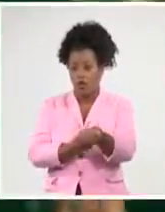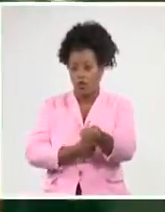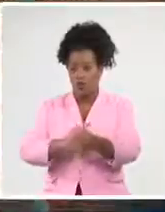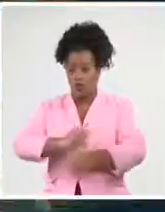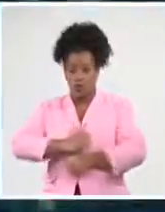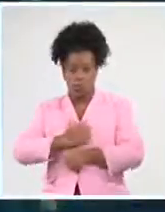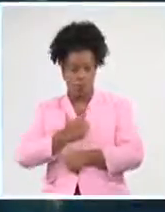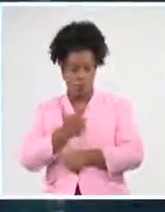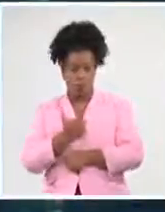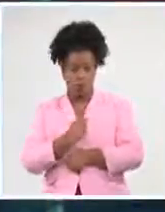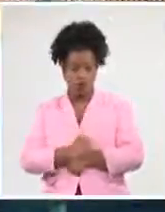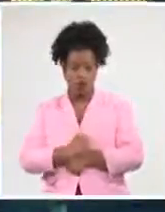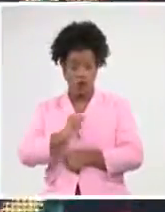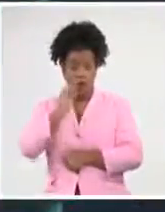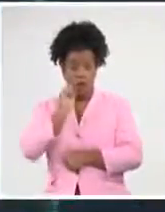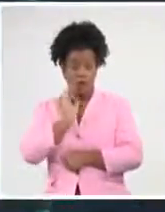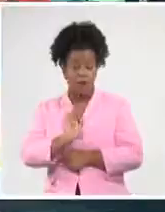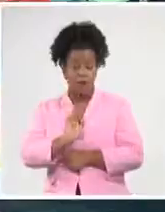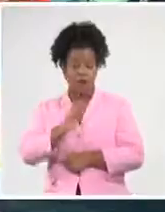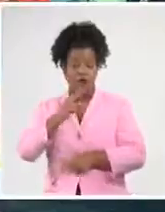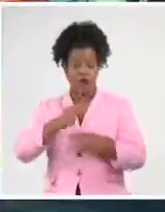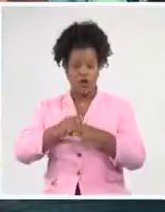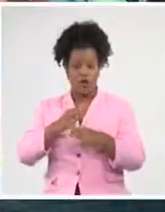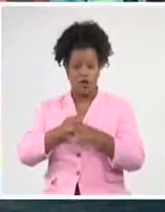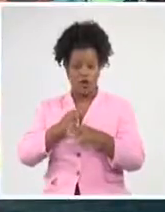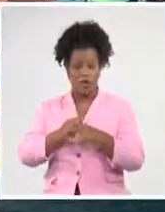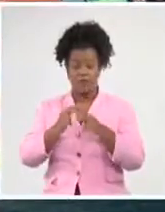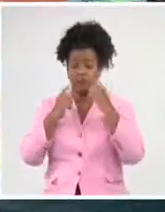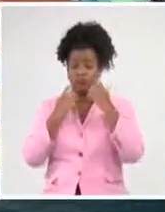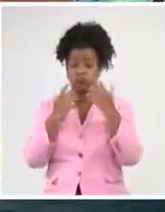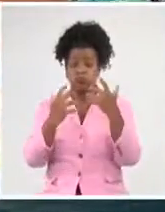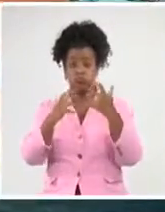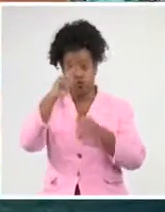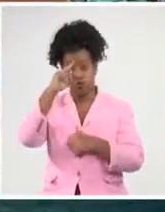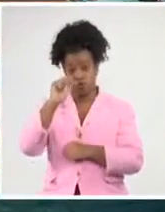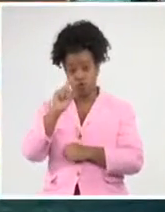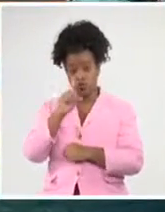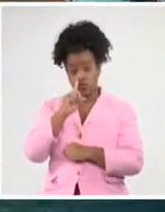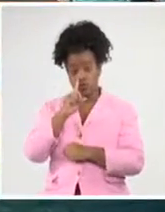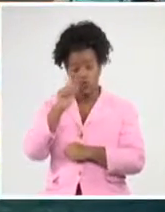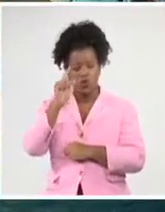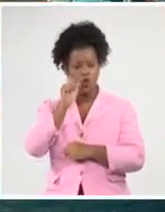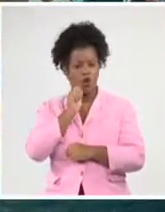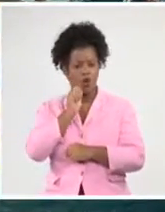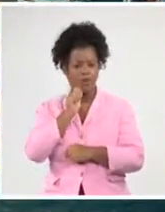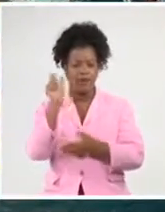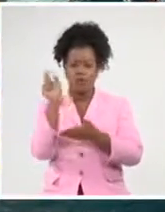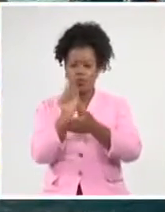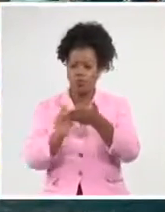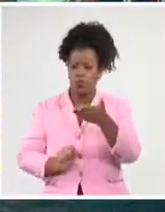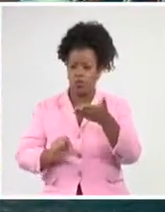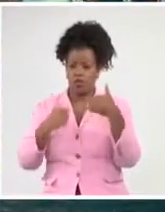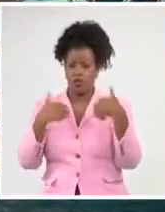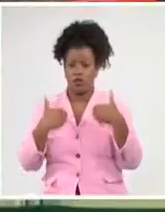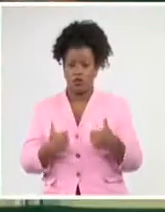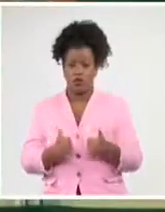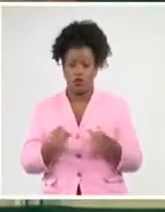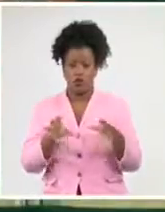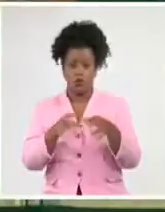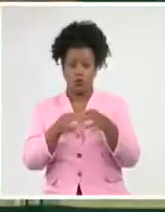con razón nombrado el Caballero del Son. Al reconocido músico, compositor y director de orquesta, la COVID